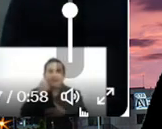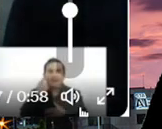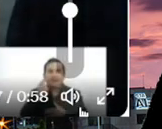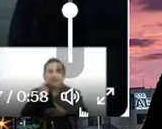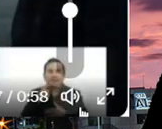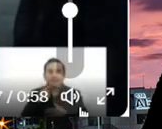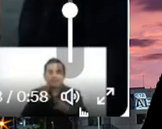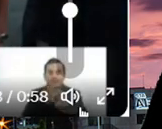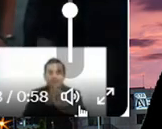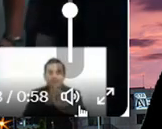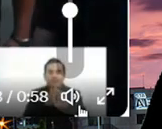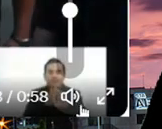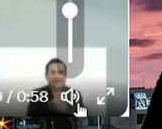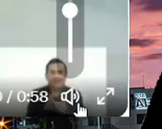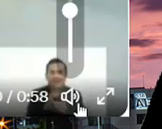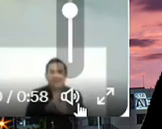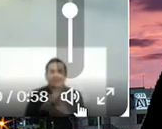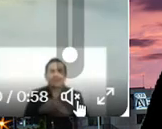favor.